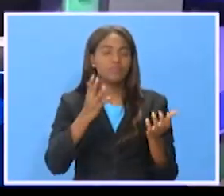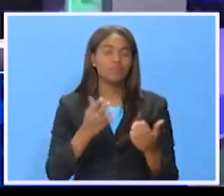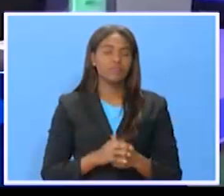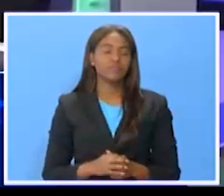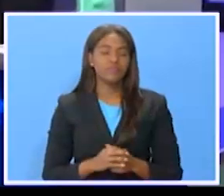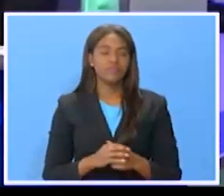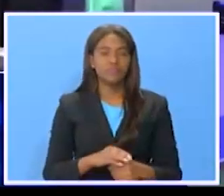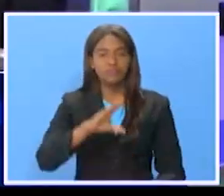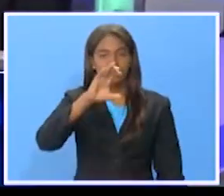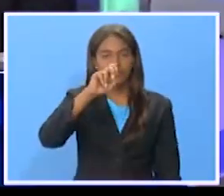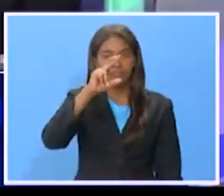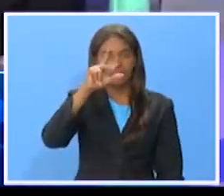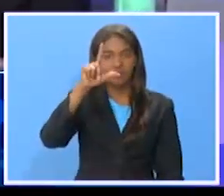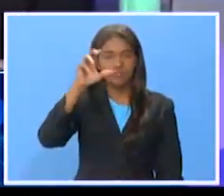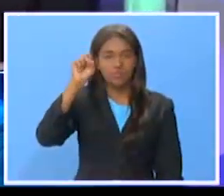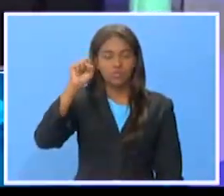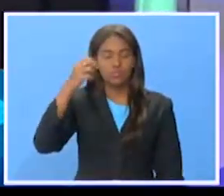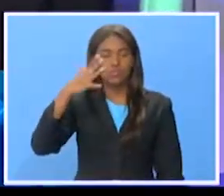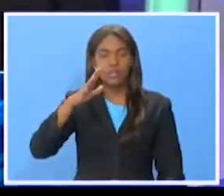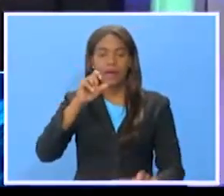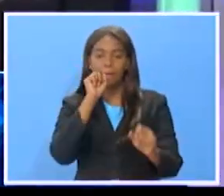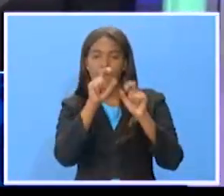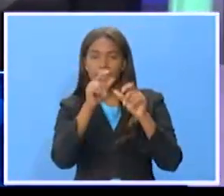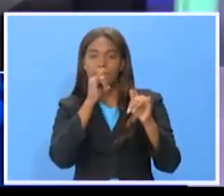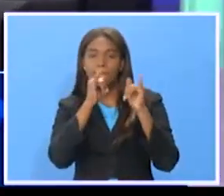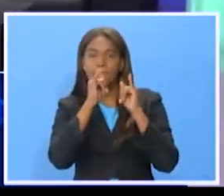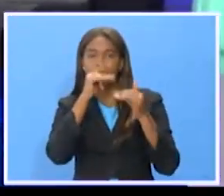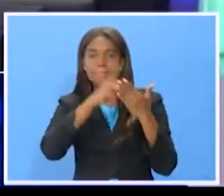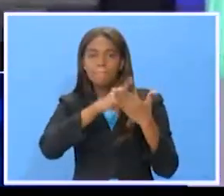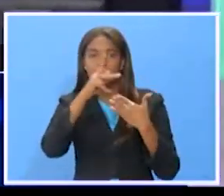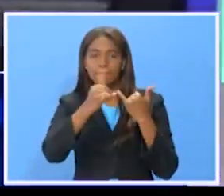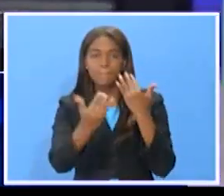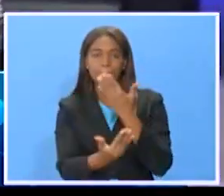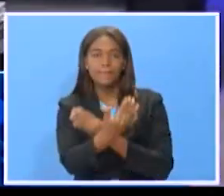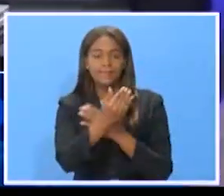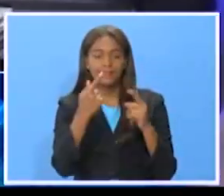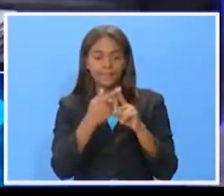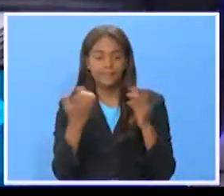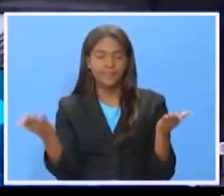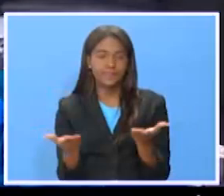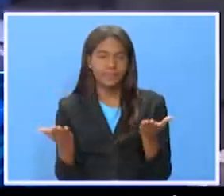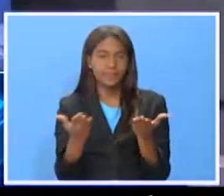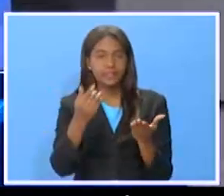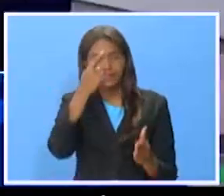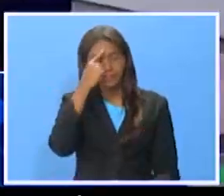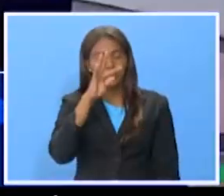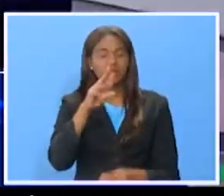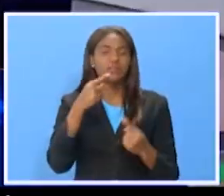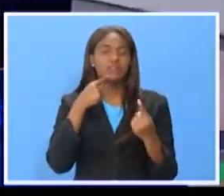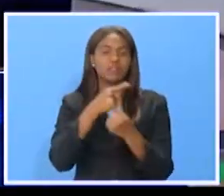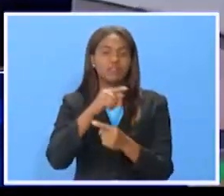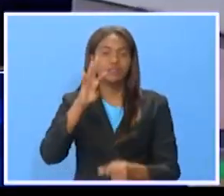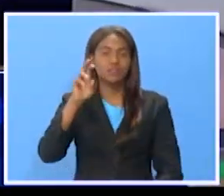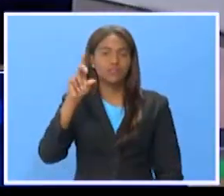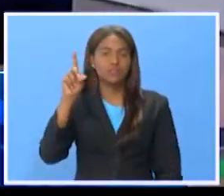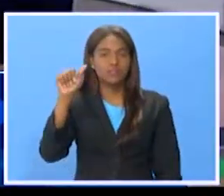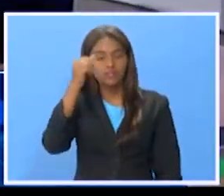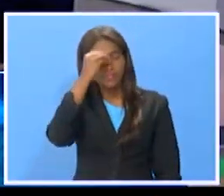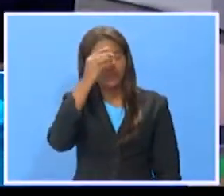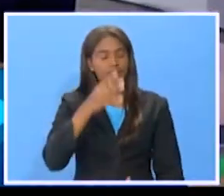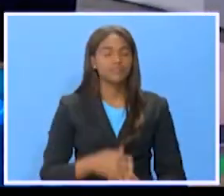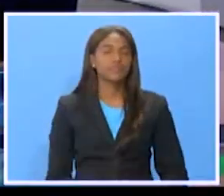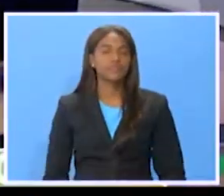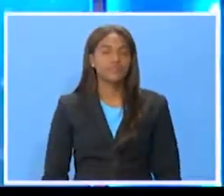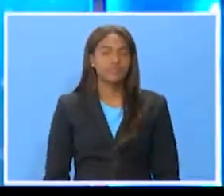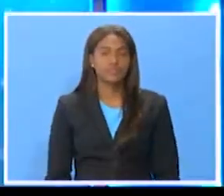Carlos Montaño fue entrevistado en el programa Esta Mañana de esta planta televisora. Para 4RD Noticias, Brenda Félix.